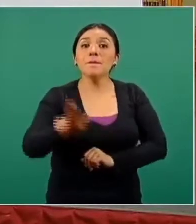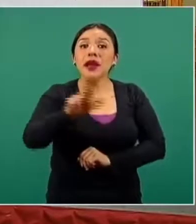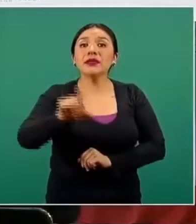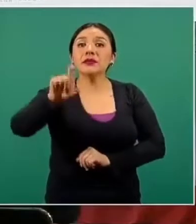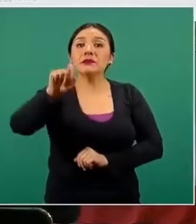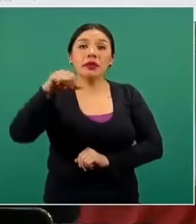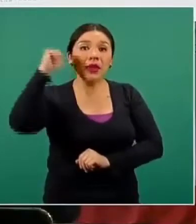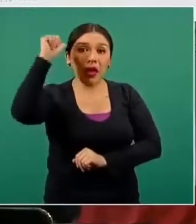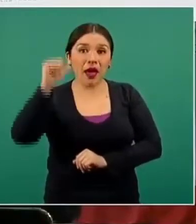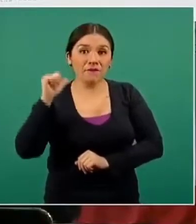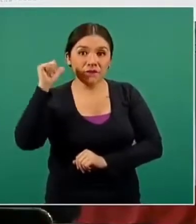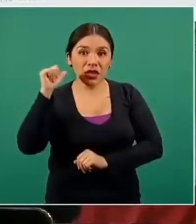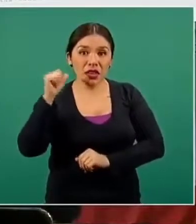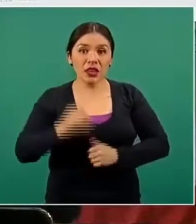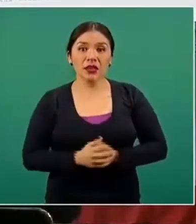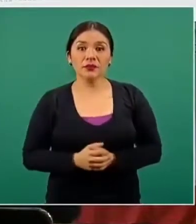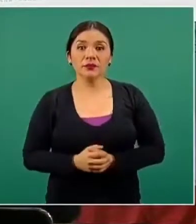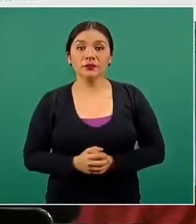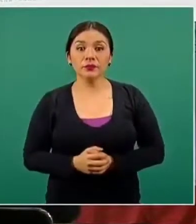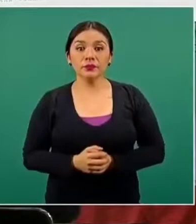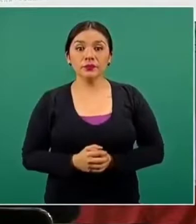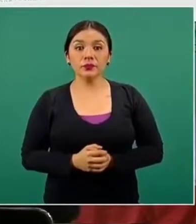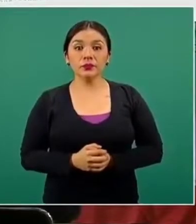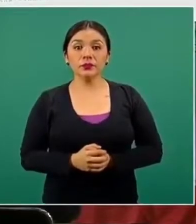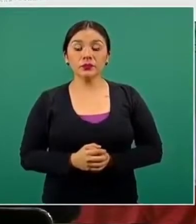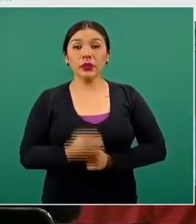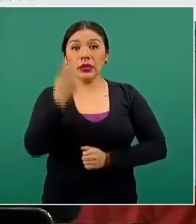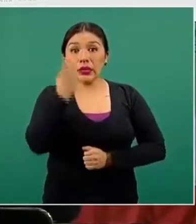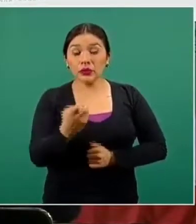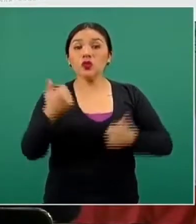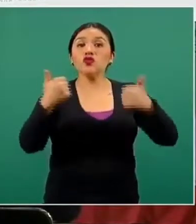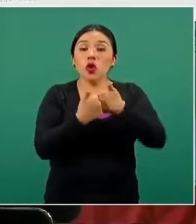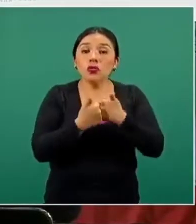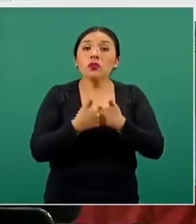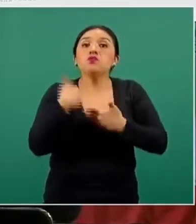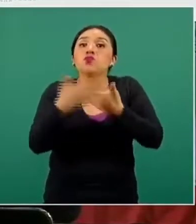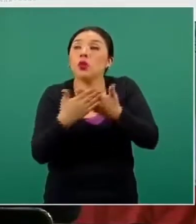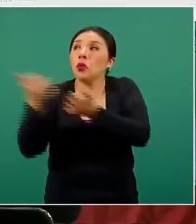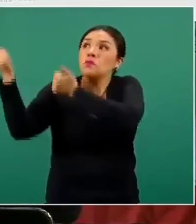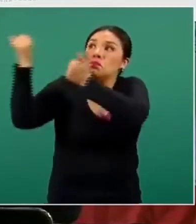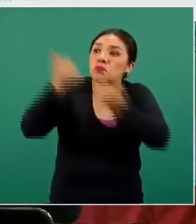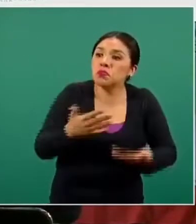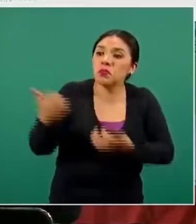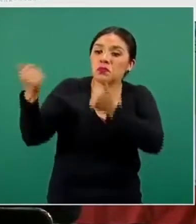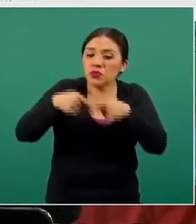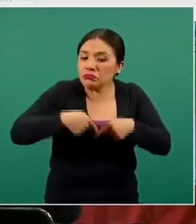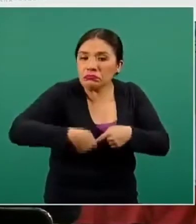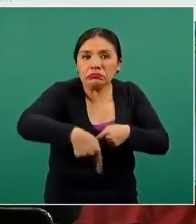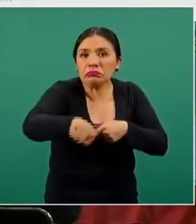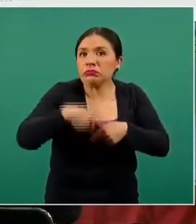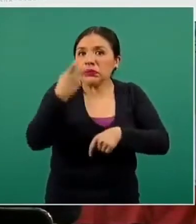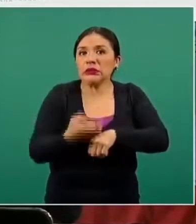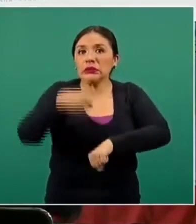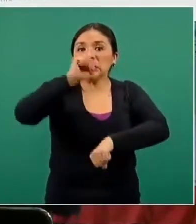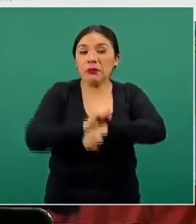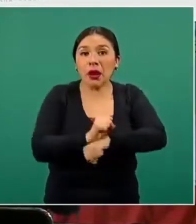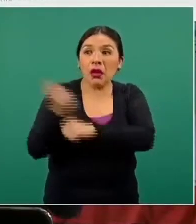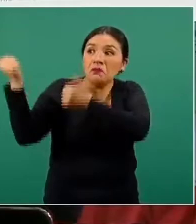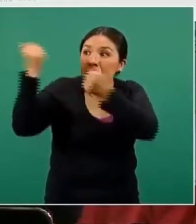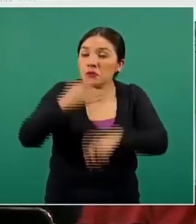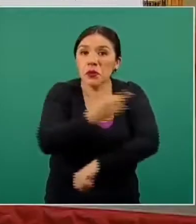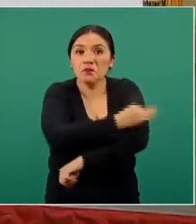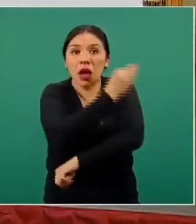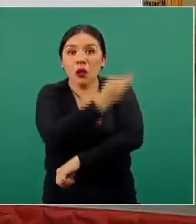20 de abril, a partir de los embarques que tengamos esta semana, incluyendo los embarques que